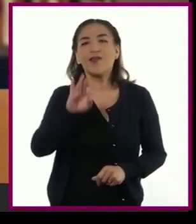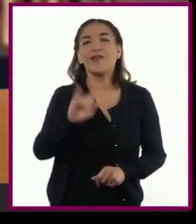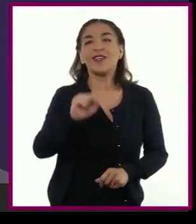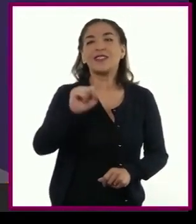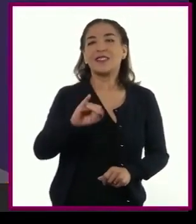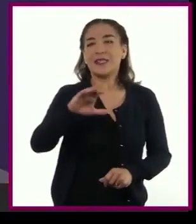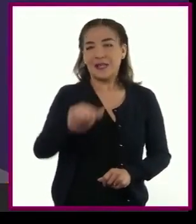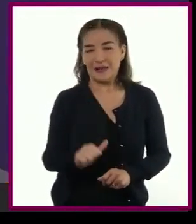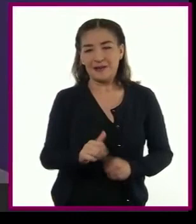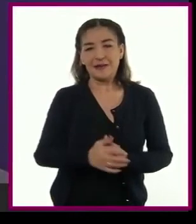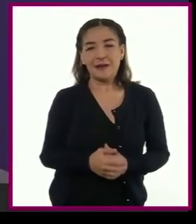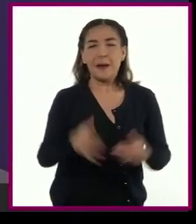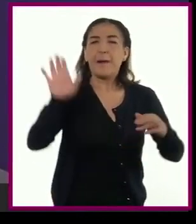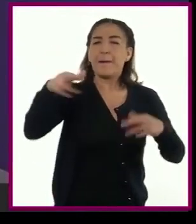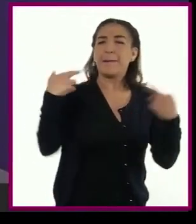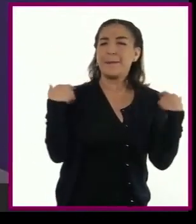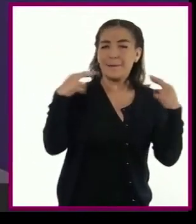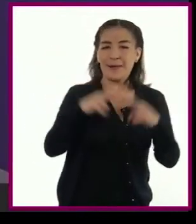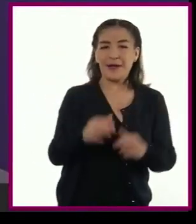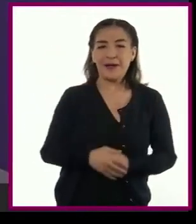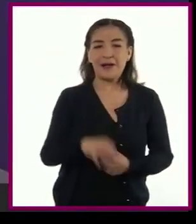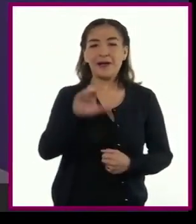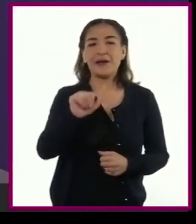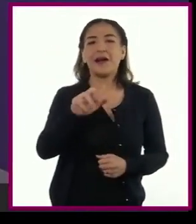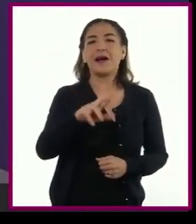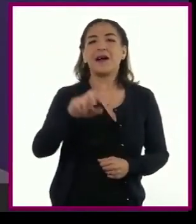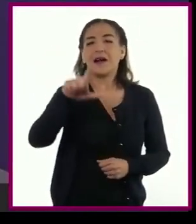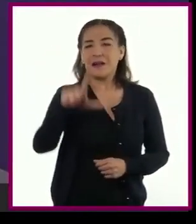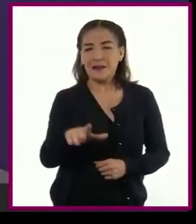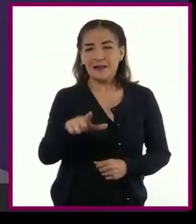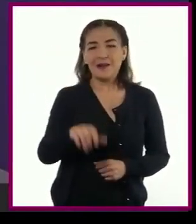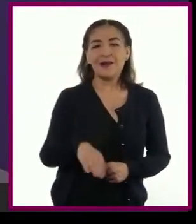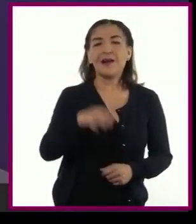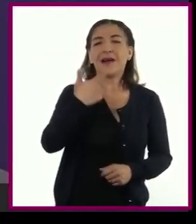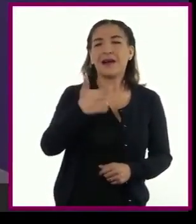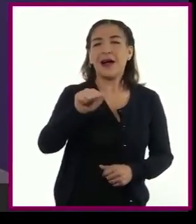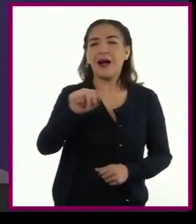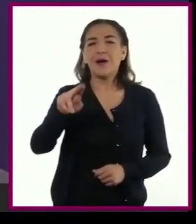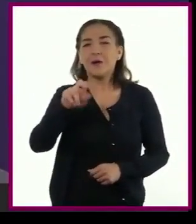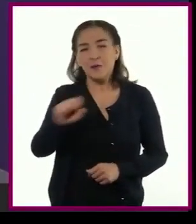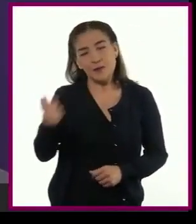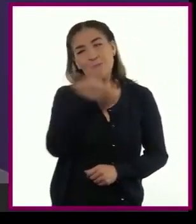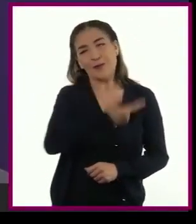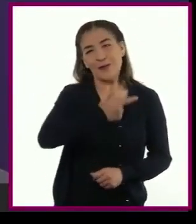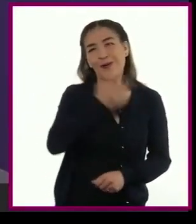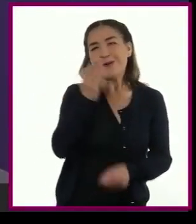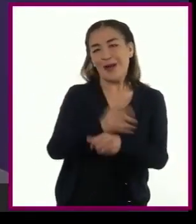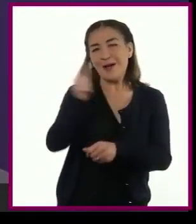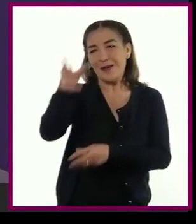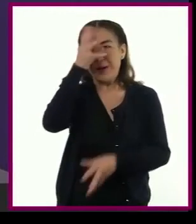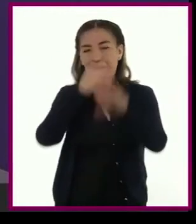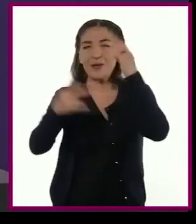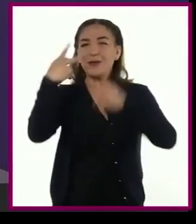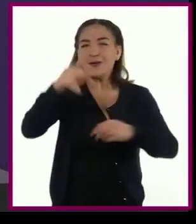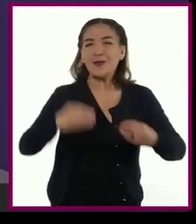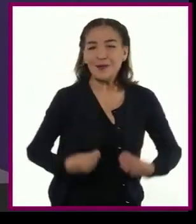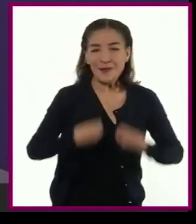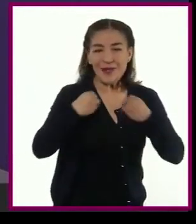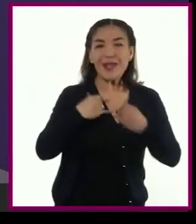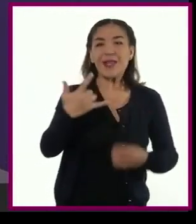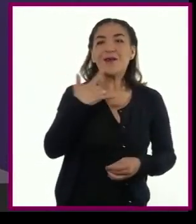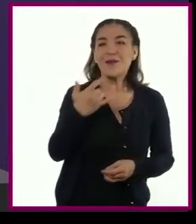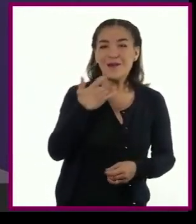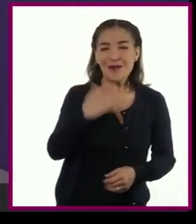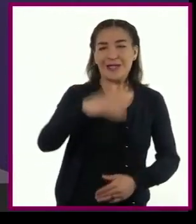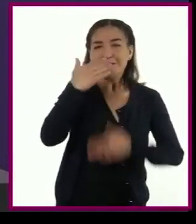astrofísica. Maestro Carl Friedrich Gauss, fue un gusto aprender sobre su vida, sus logros en el